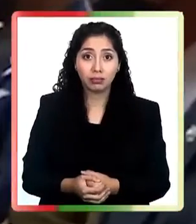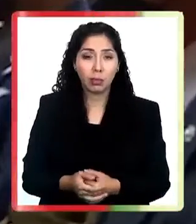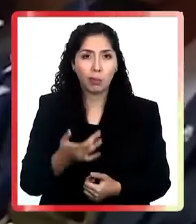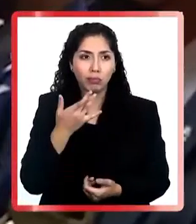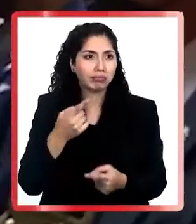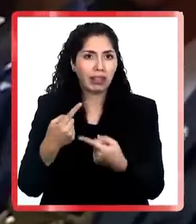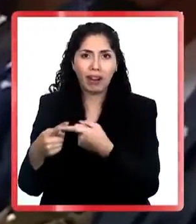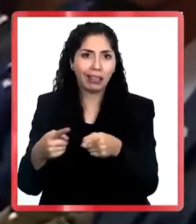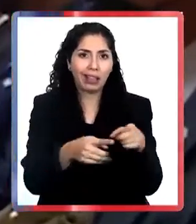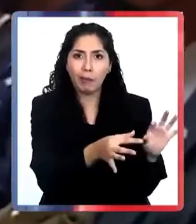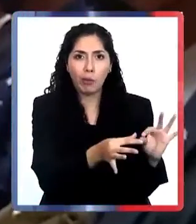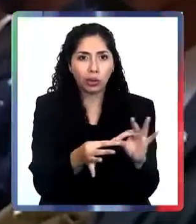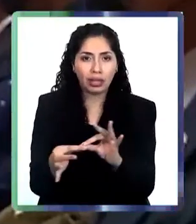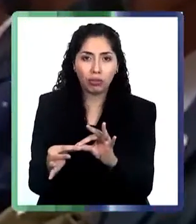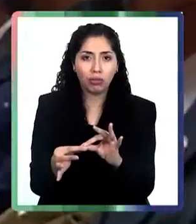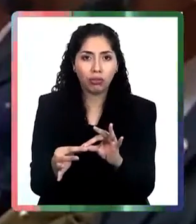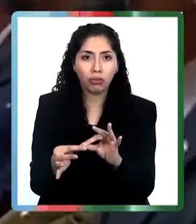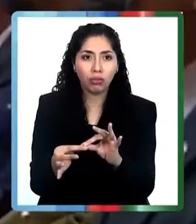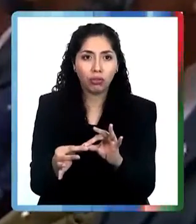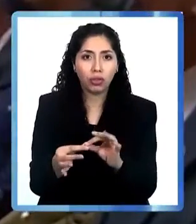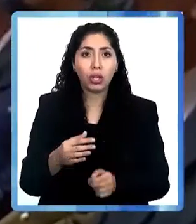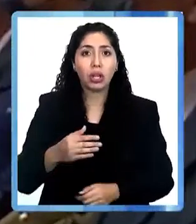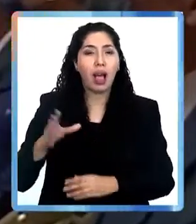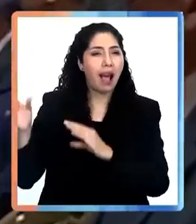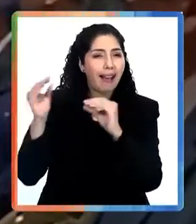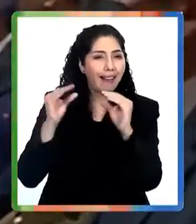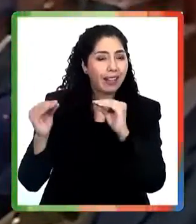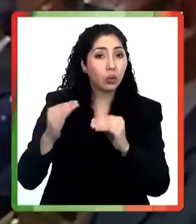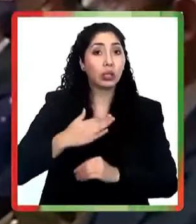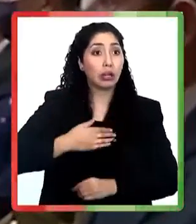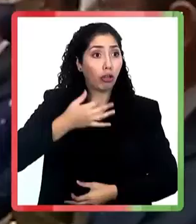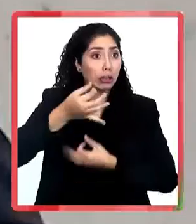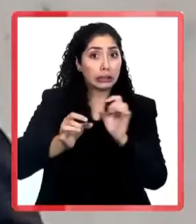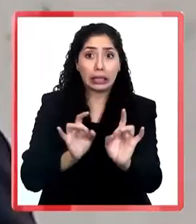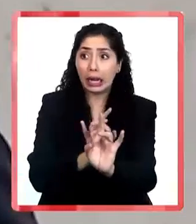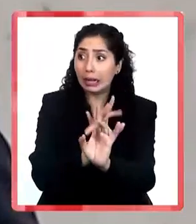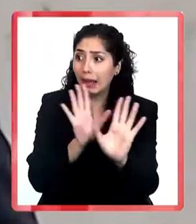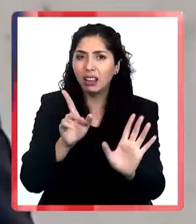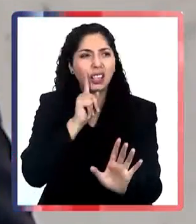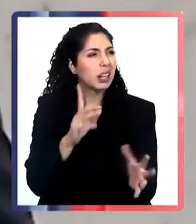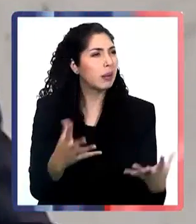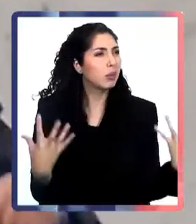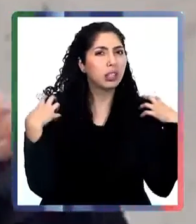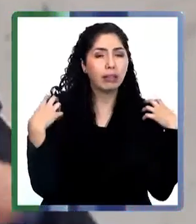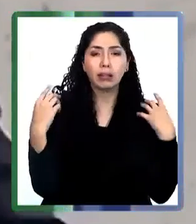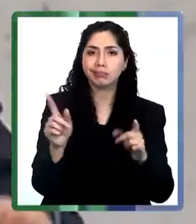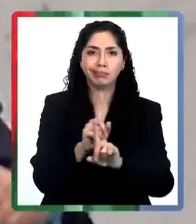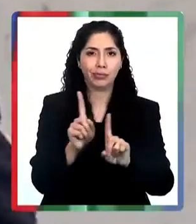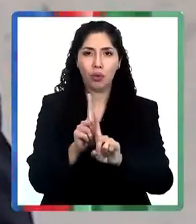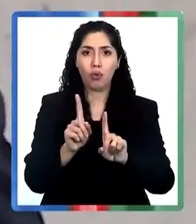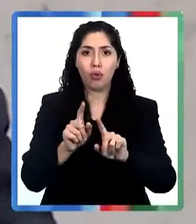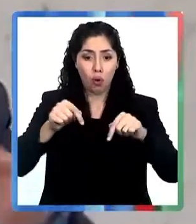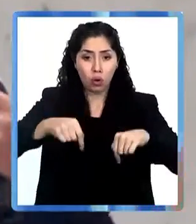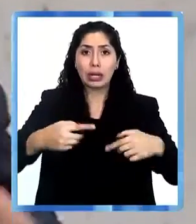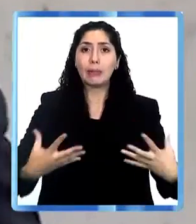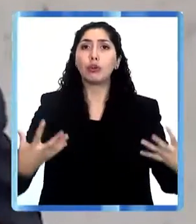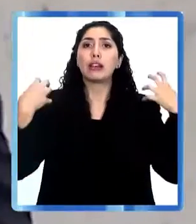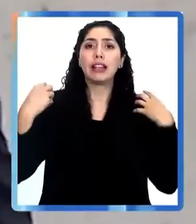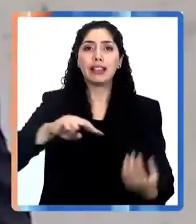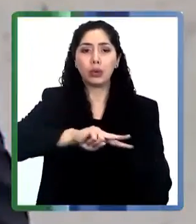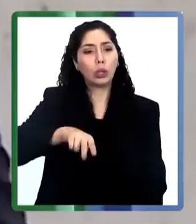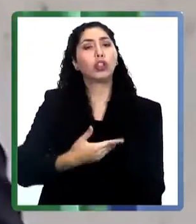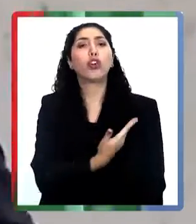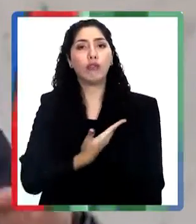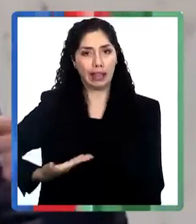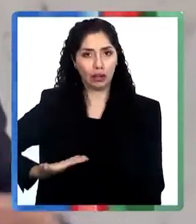por diferentes motivos acá les quiero decir con mucha claridad acá esto no es un tema de que la responsabilidad hoy día responsabilidad de nuestro